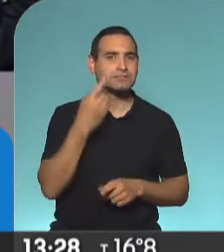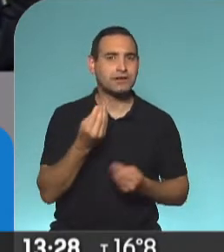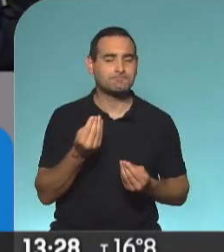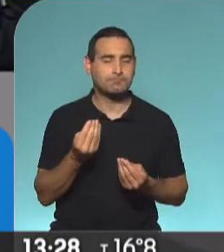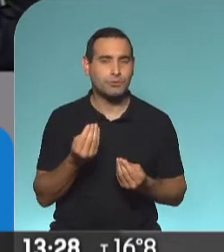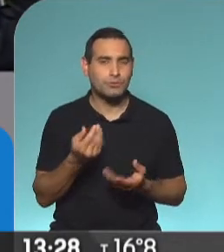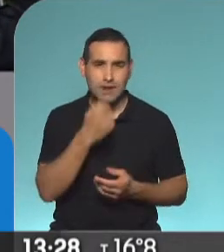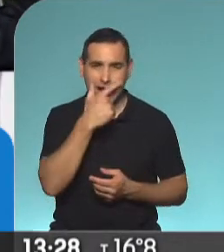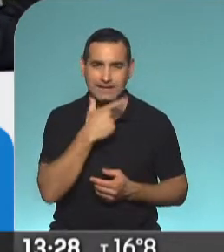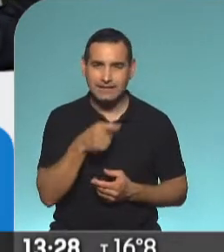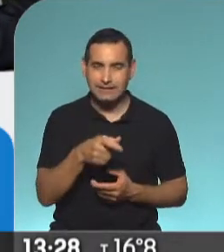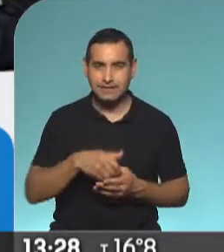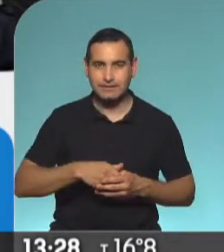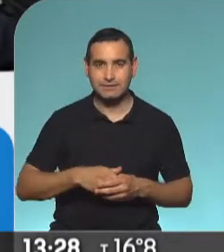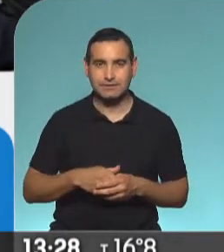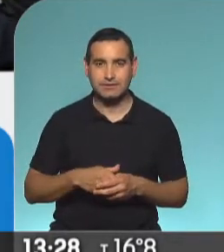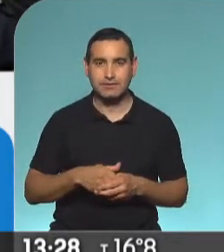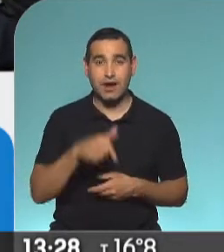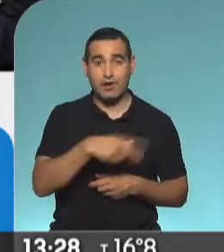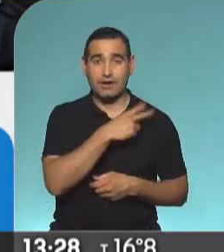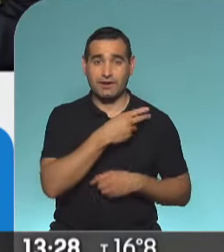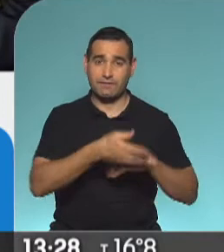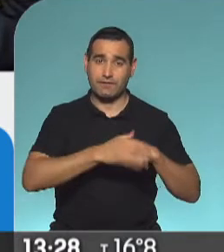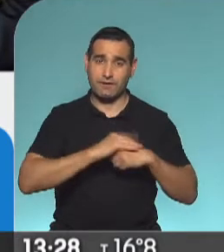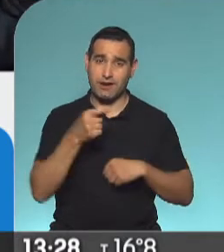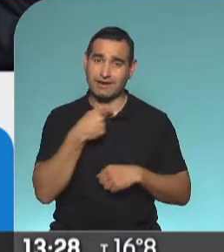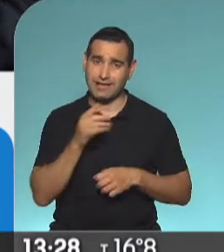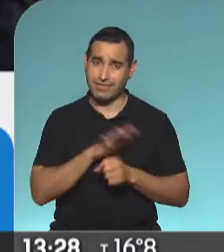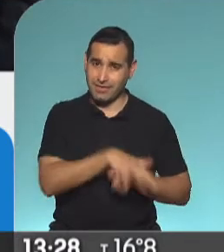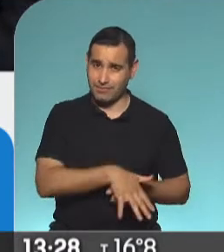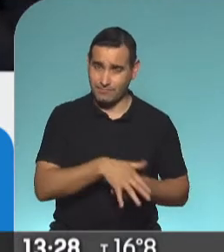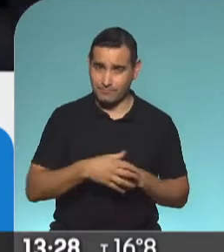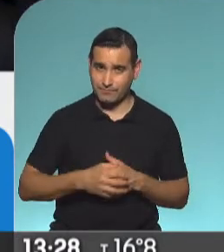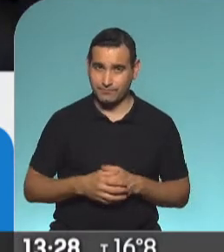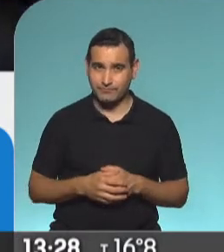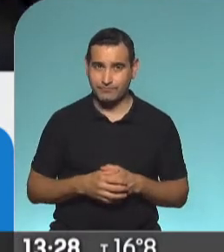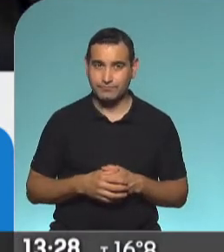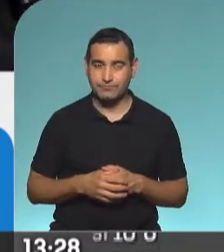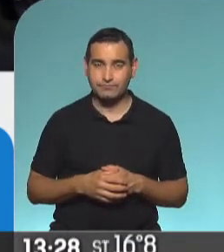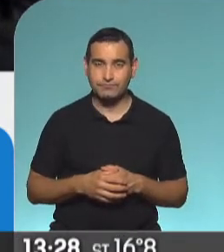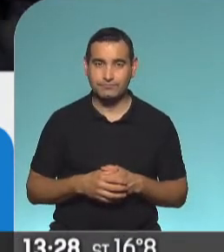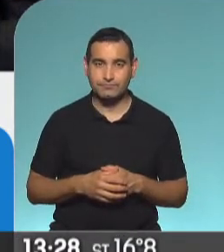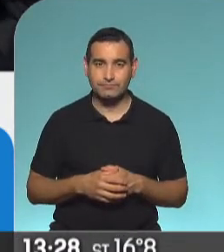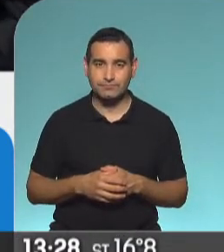alternativa en detrimento de la figura de quien hoy es el jefe de gobierno de la Ciudad de Buenos Aires, Horacio Rodríguez Larreta?